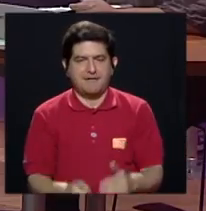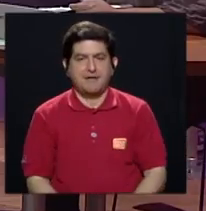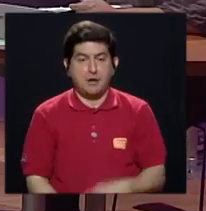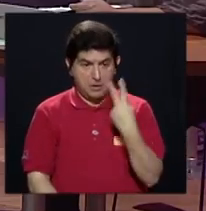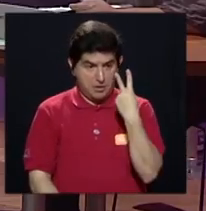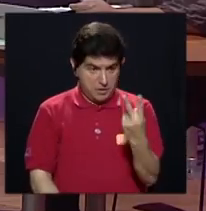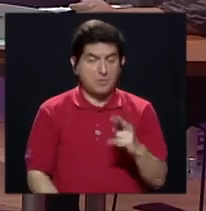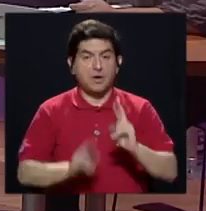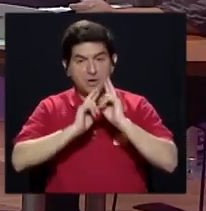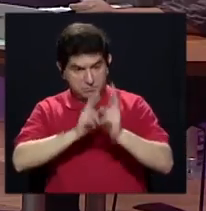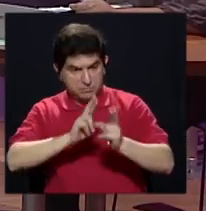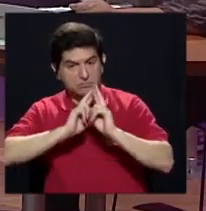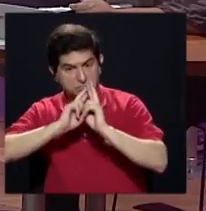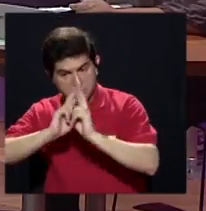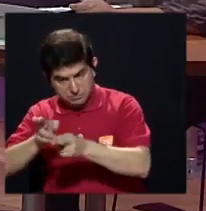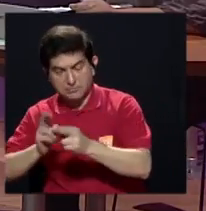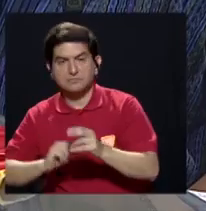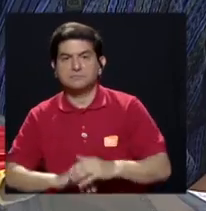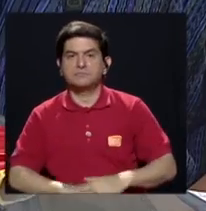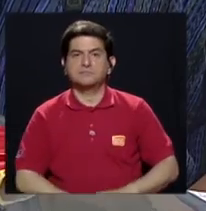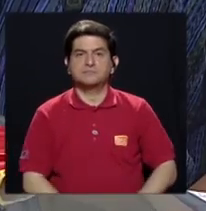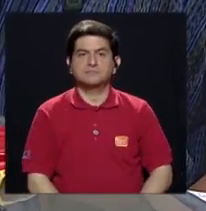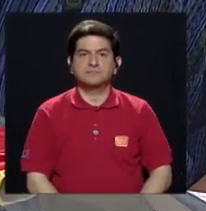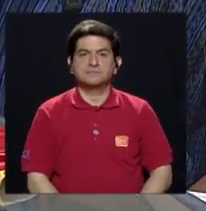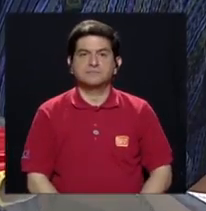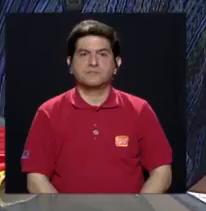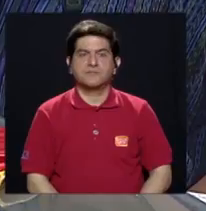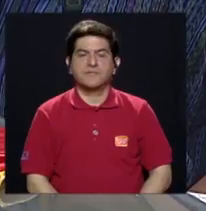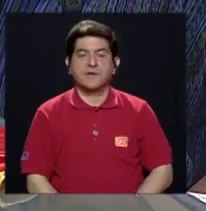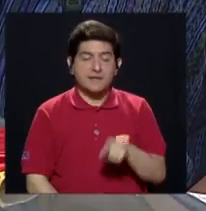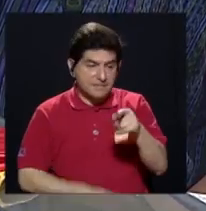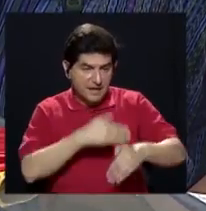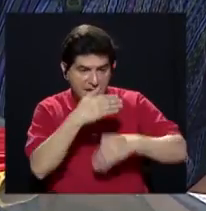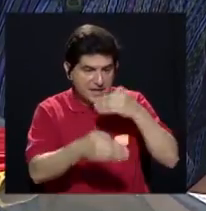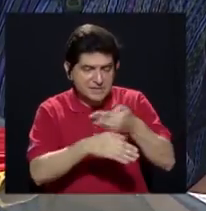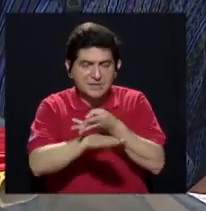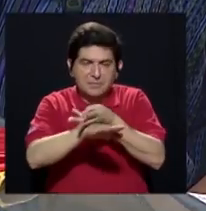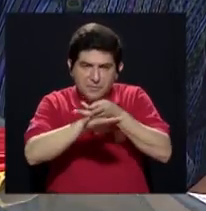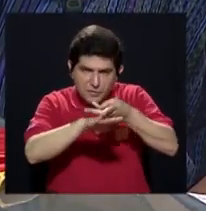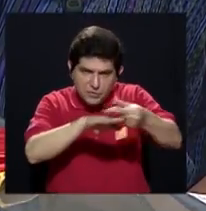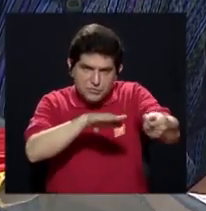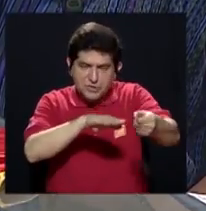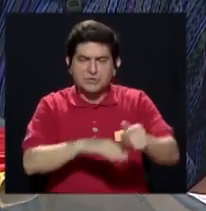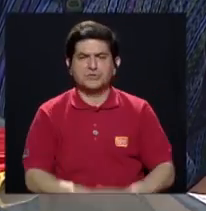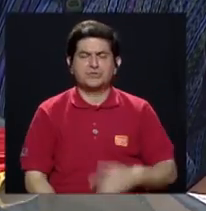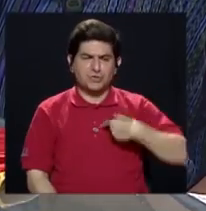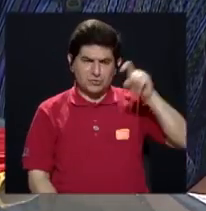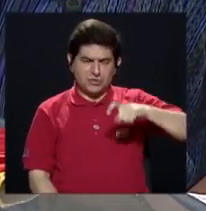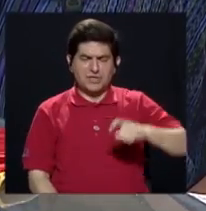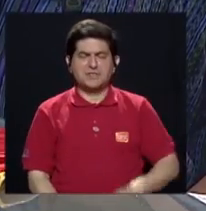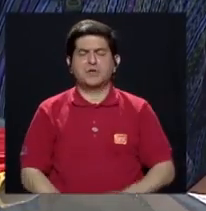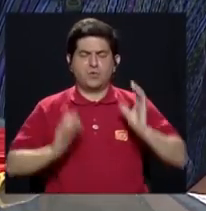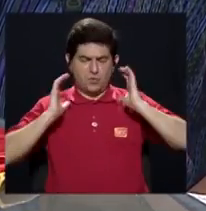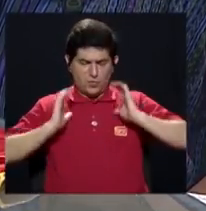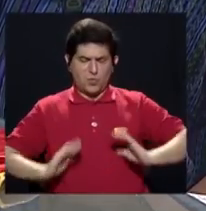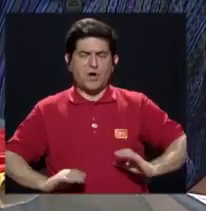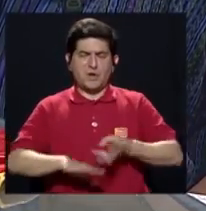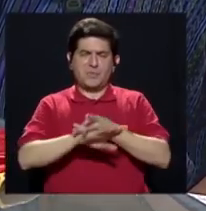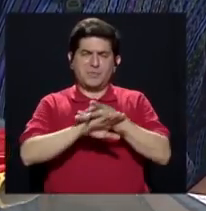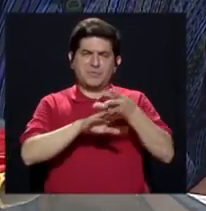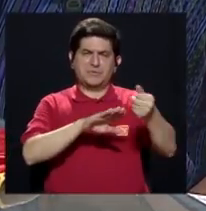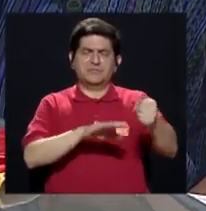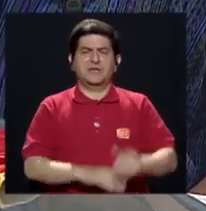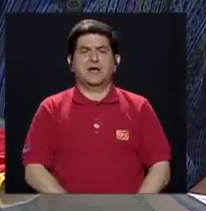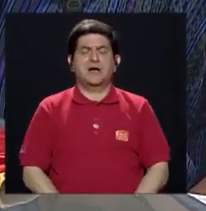los resultados verdad de que de qué que quiere decir el proceso de sanación tengo que estar sana de mi cuerpo tengo que